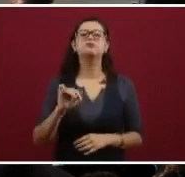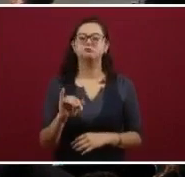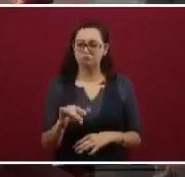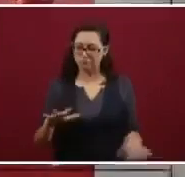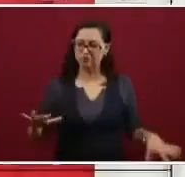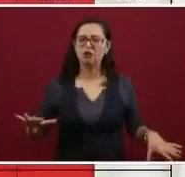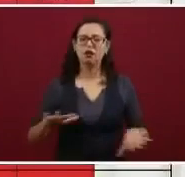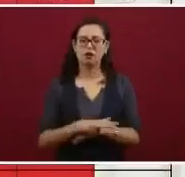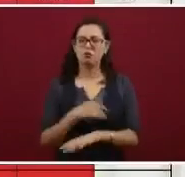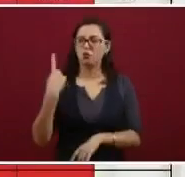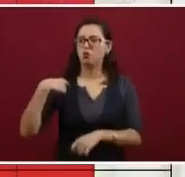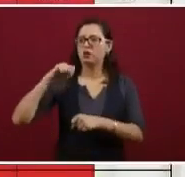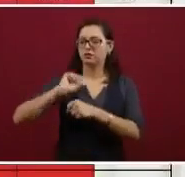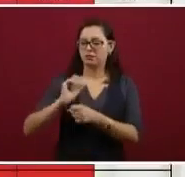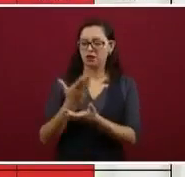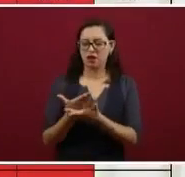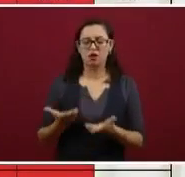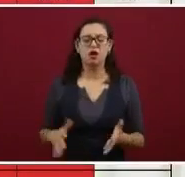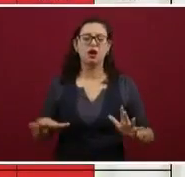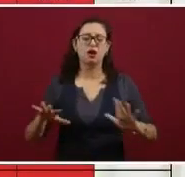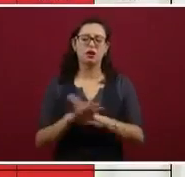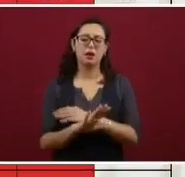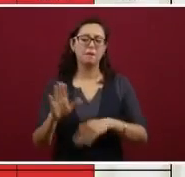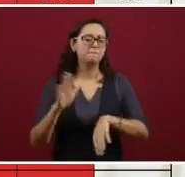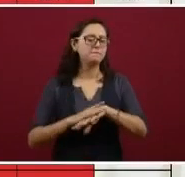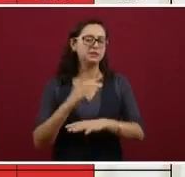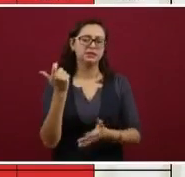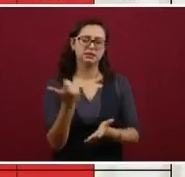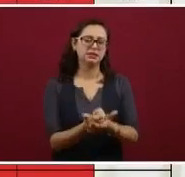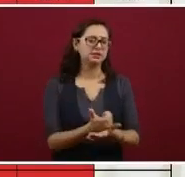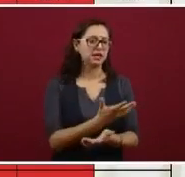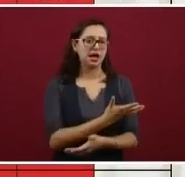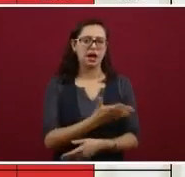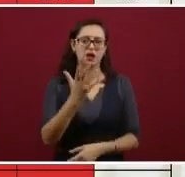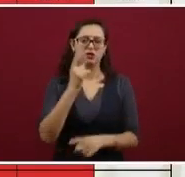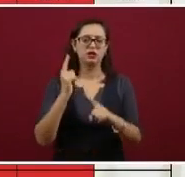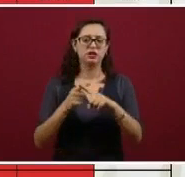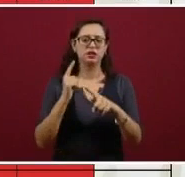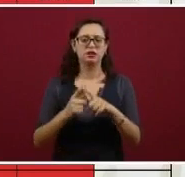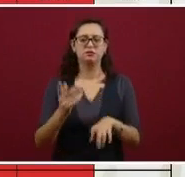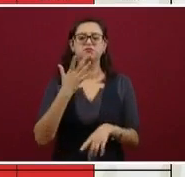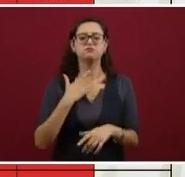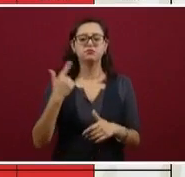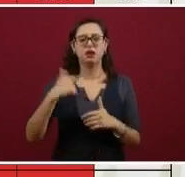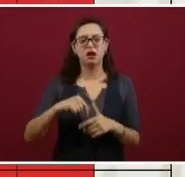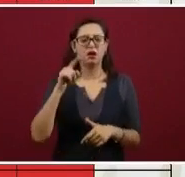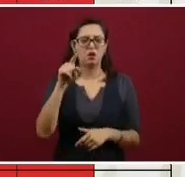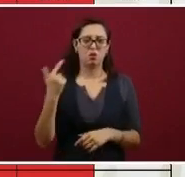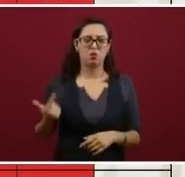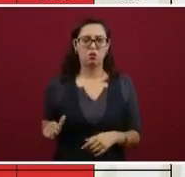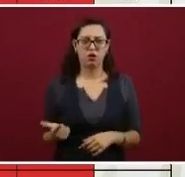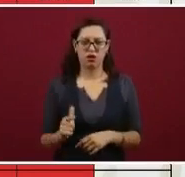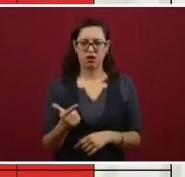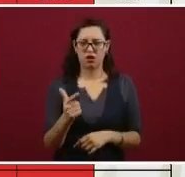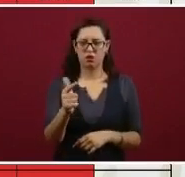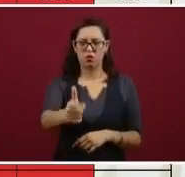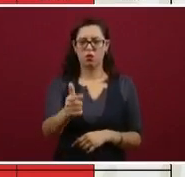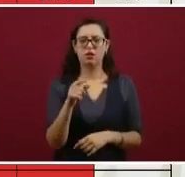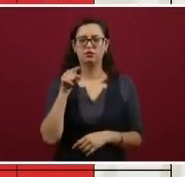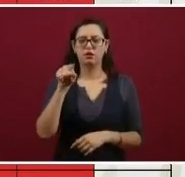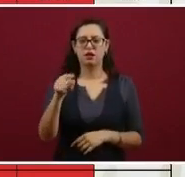pasada. Aparece en el primer lugar, con el precio más alto en el país, una gasolinera en Pénjamo, Guanajuato, en Boulevard Lázaro